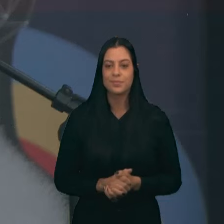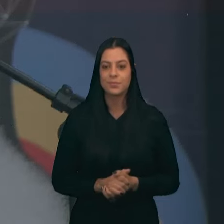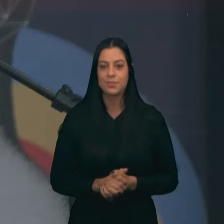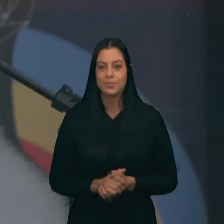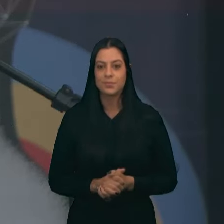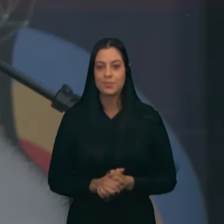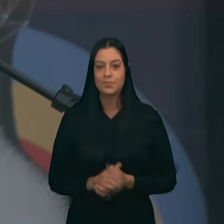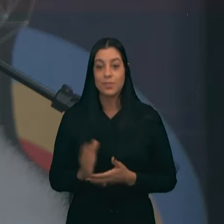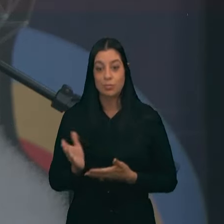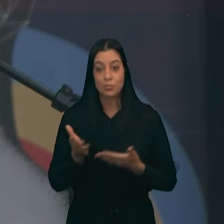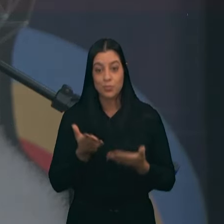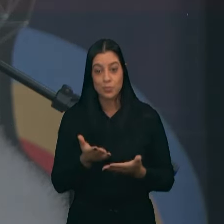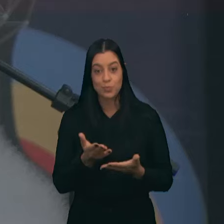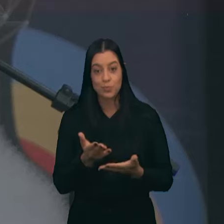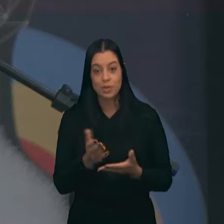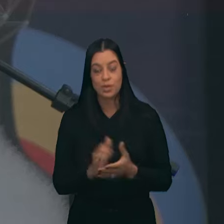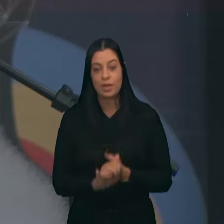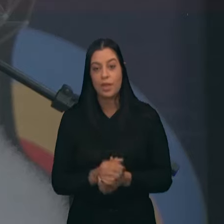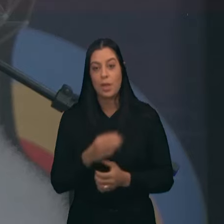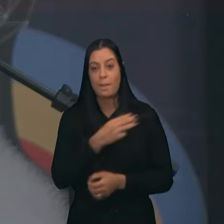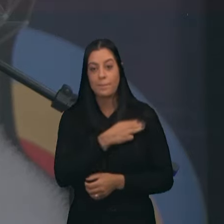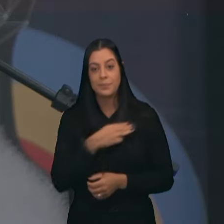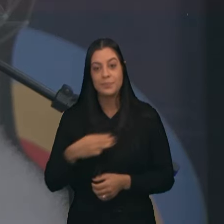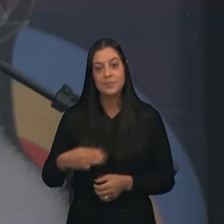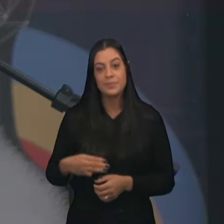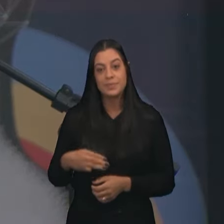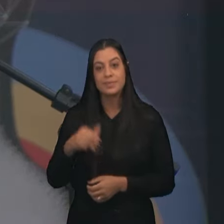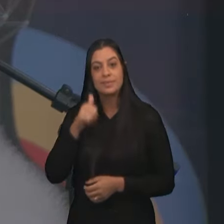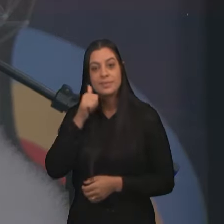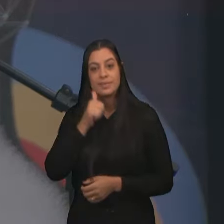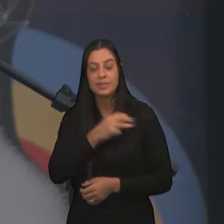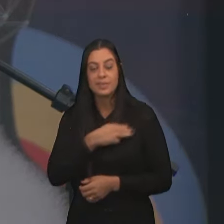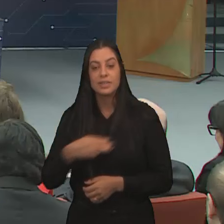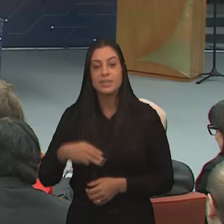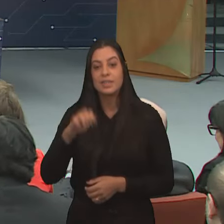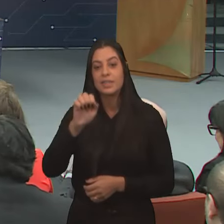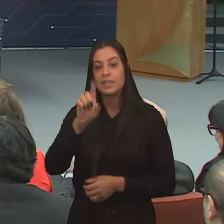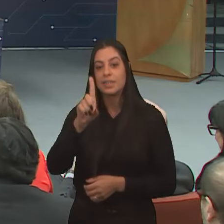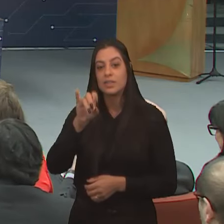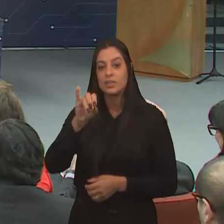Tiene la palabra señora ministra Edilene Lobo.